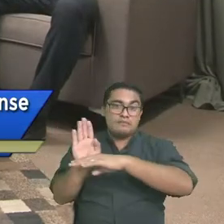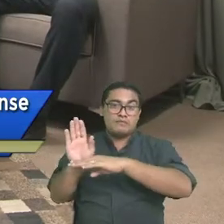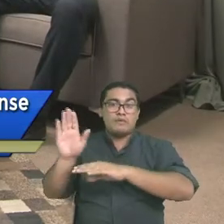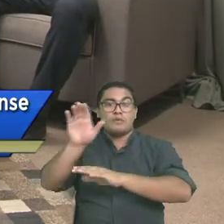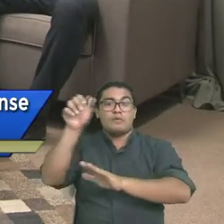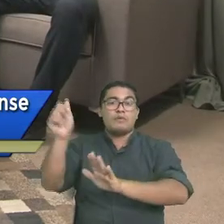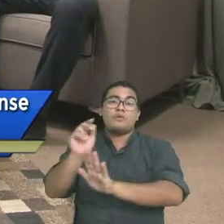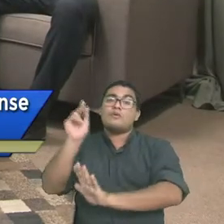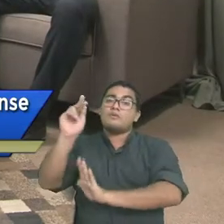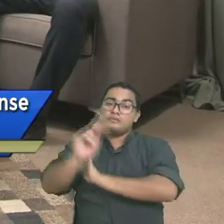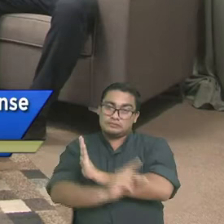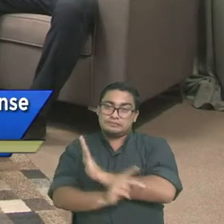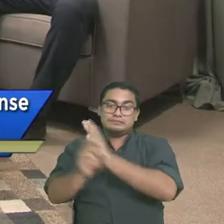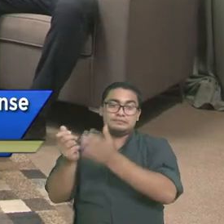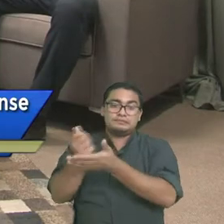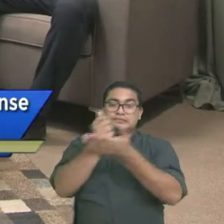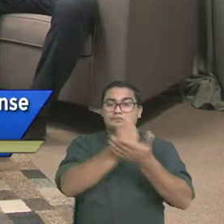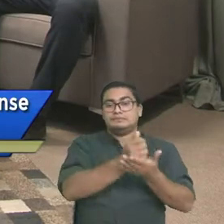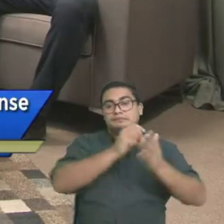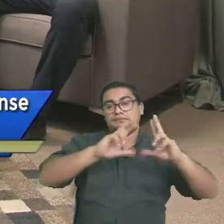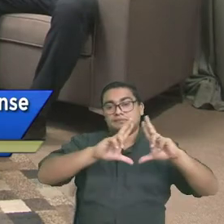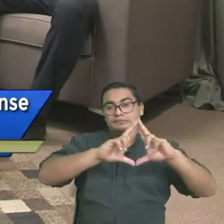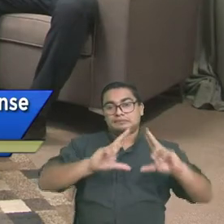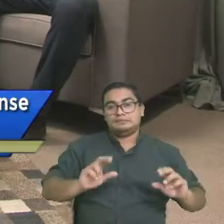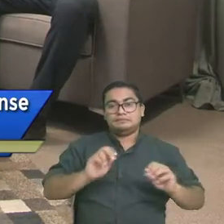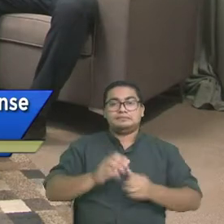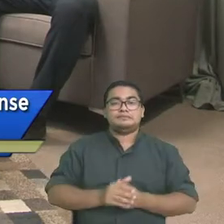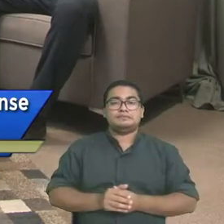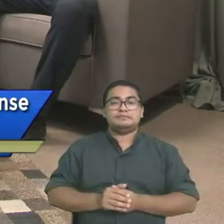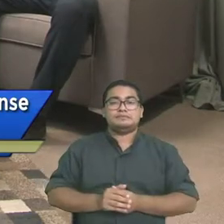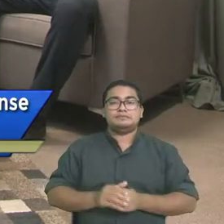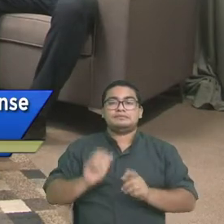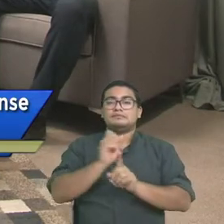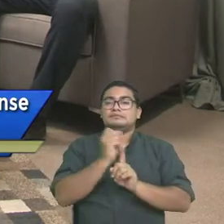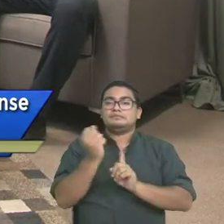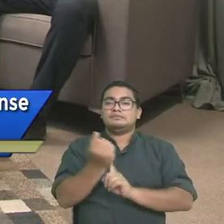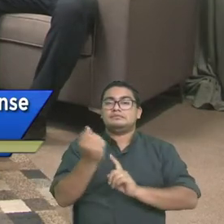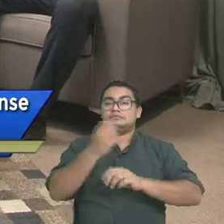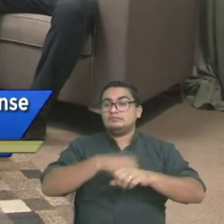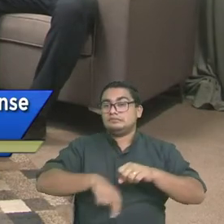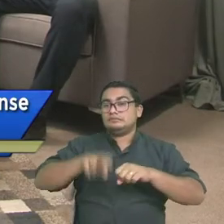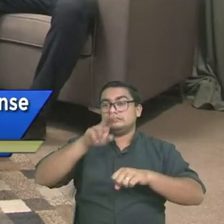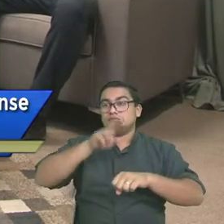síntesis, lo que yo te quiero decir es que la Asamblea Nacional es prácticamente un